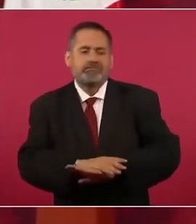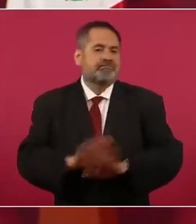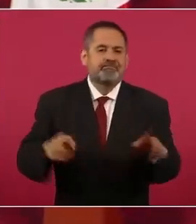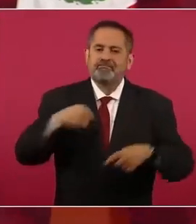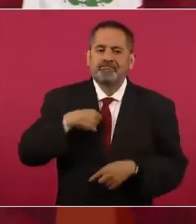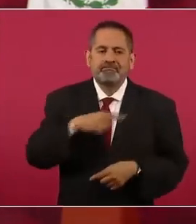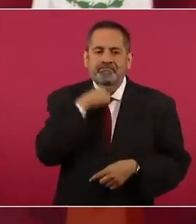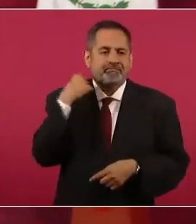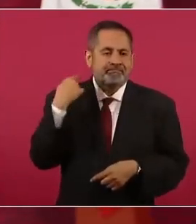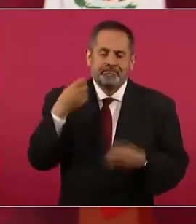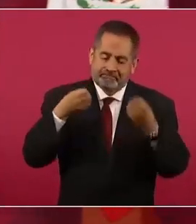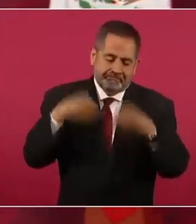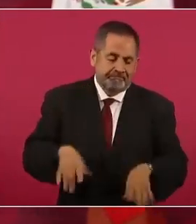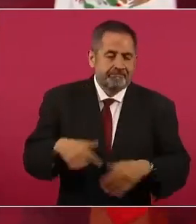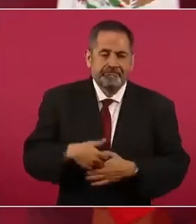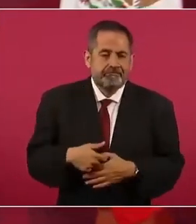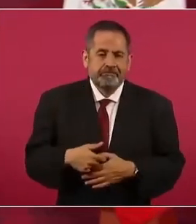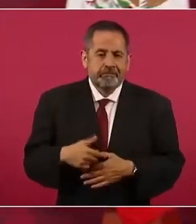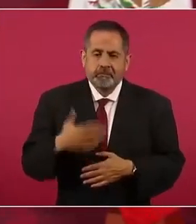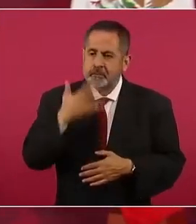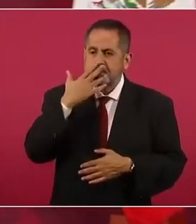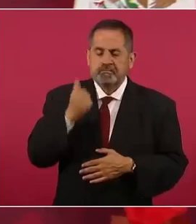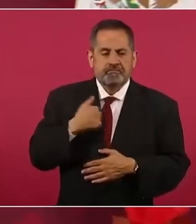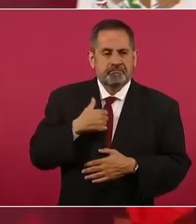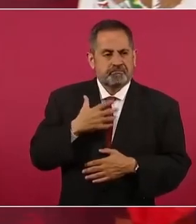ya no tengo autoridad.